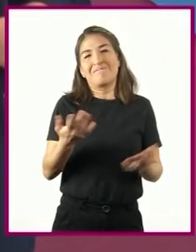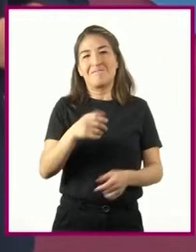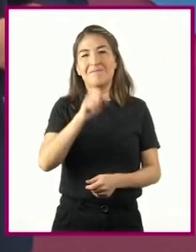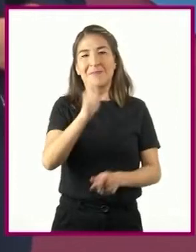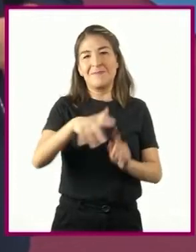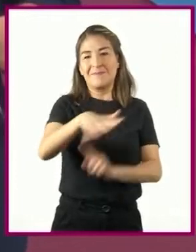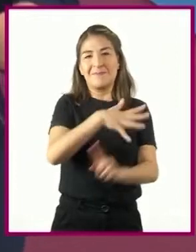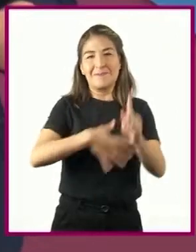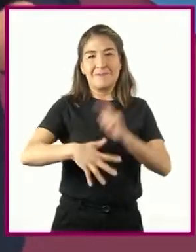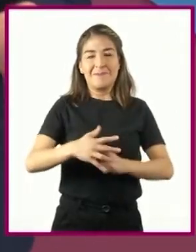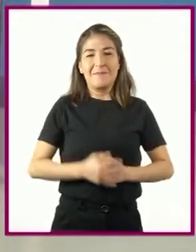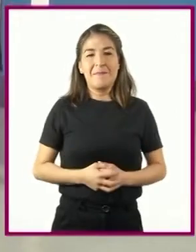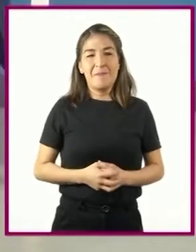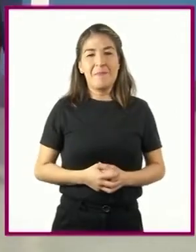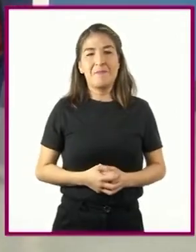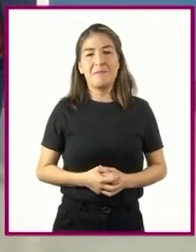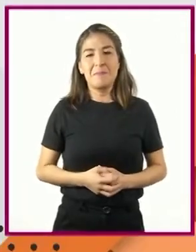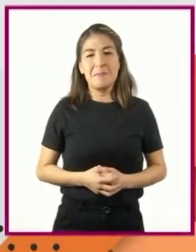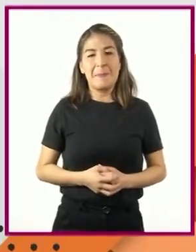importantes.